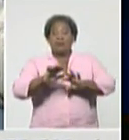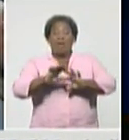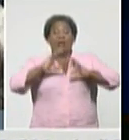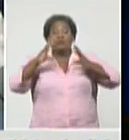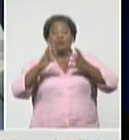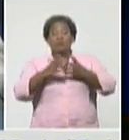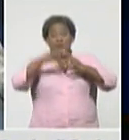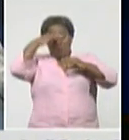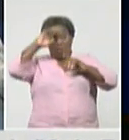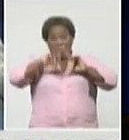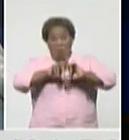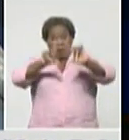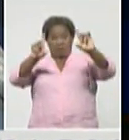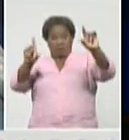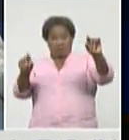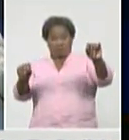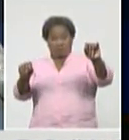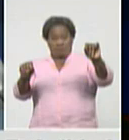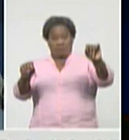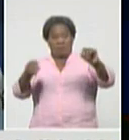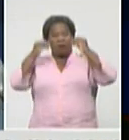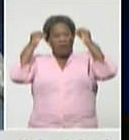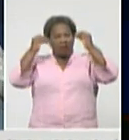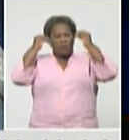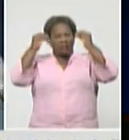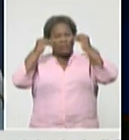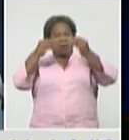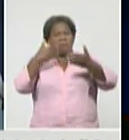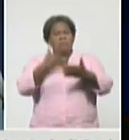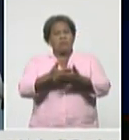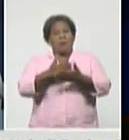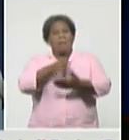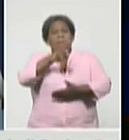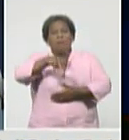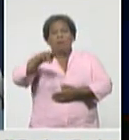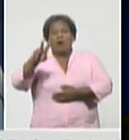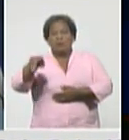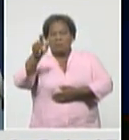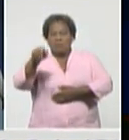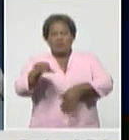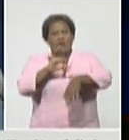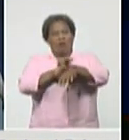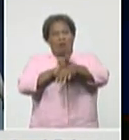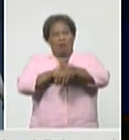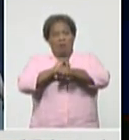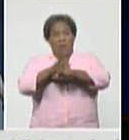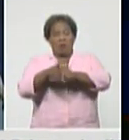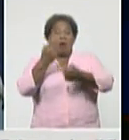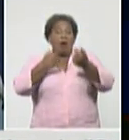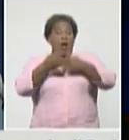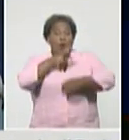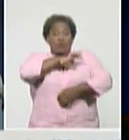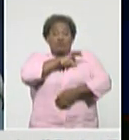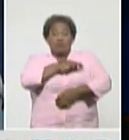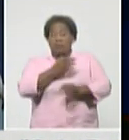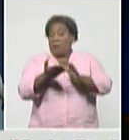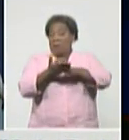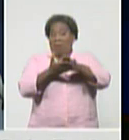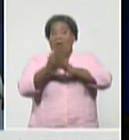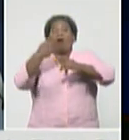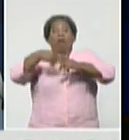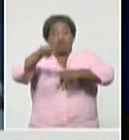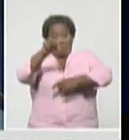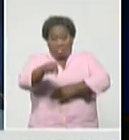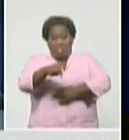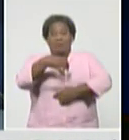analizaron muestras buscando el diagnóstico, buscando pacientes, algunos con síntomas, otros sin síntomas, que tengan